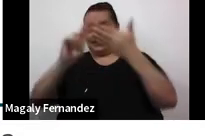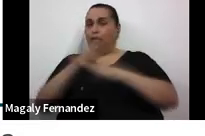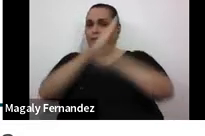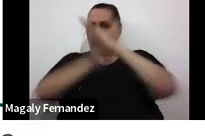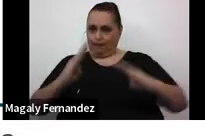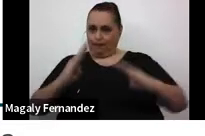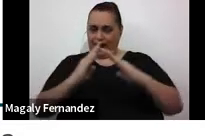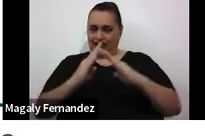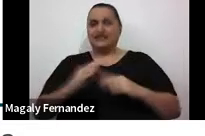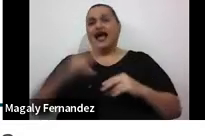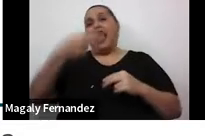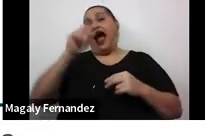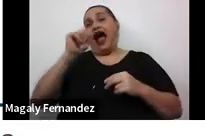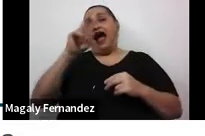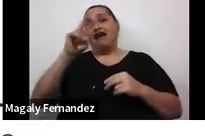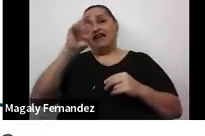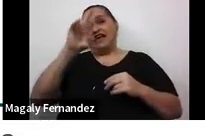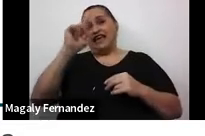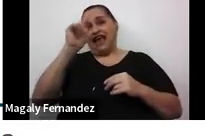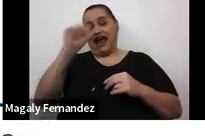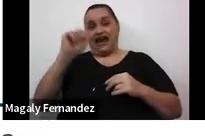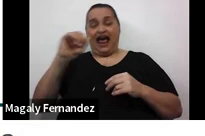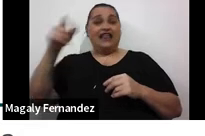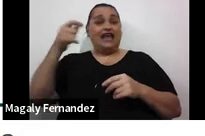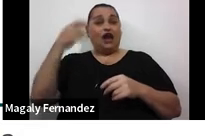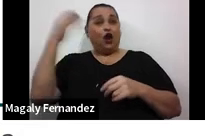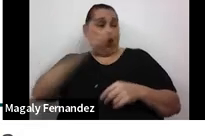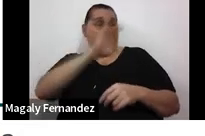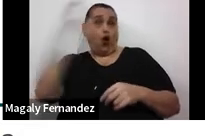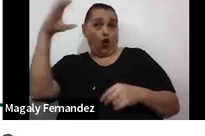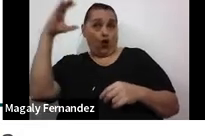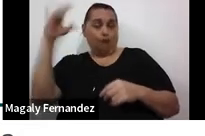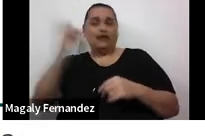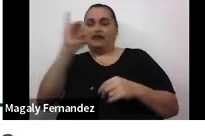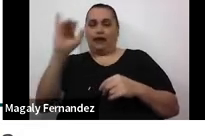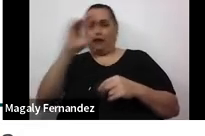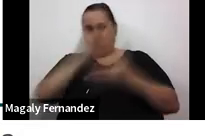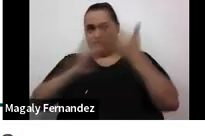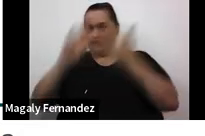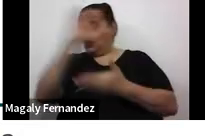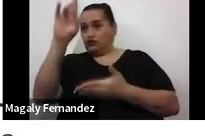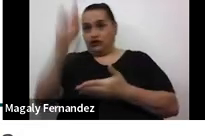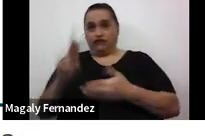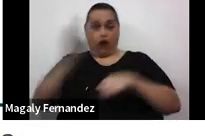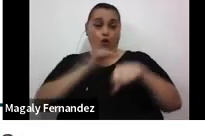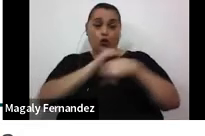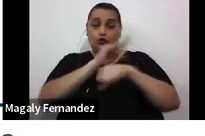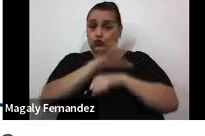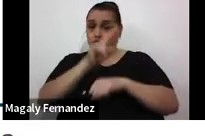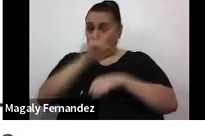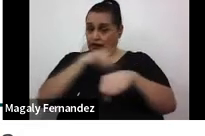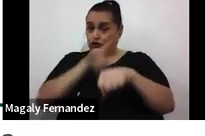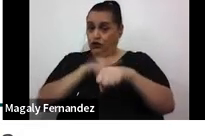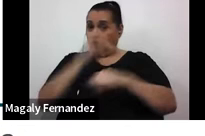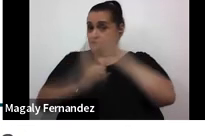javeriana de Cali y la universidad de Costa Rica también es consultora nacional e internacional con